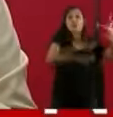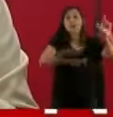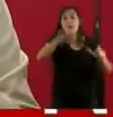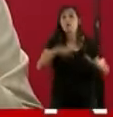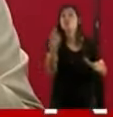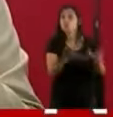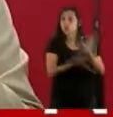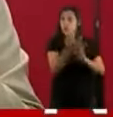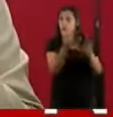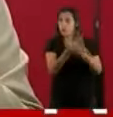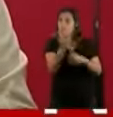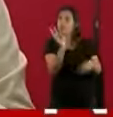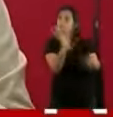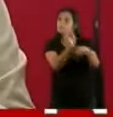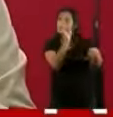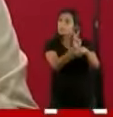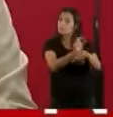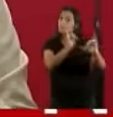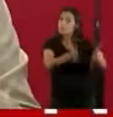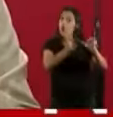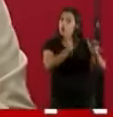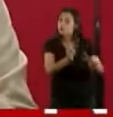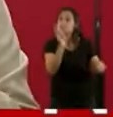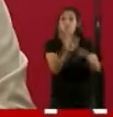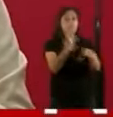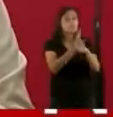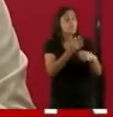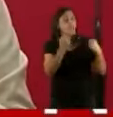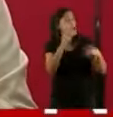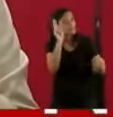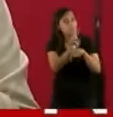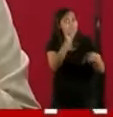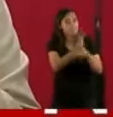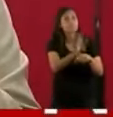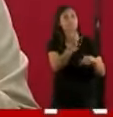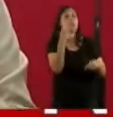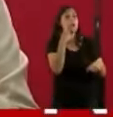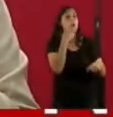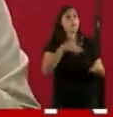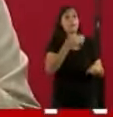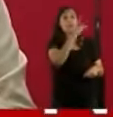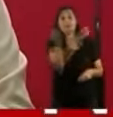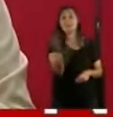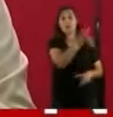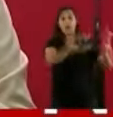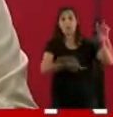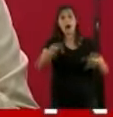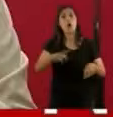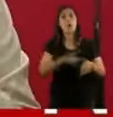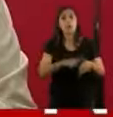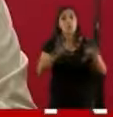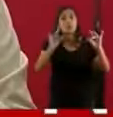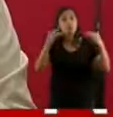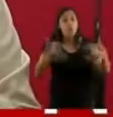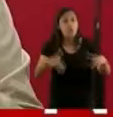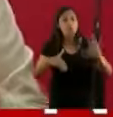la vamos a proteger con todas las fuerzas que tenemos. Es un momento difícil,